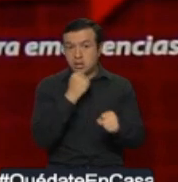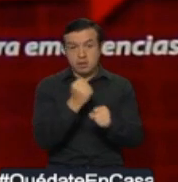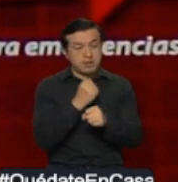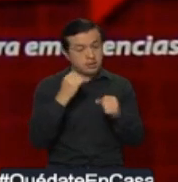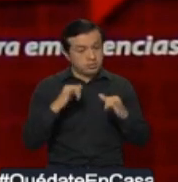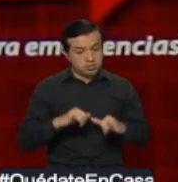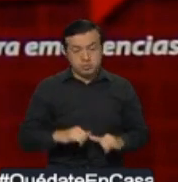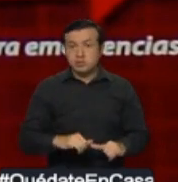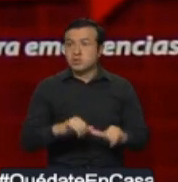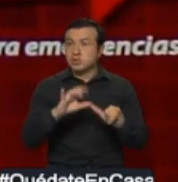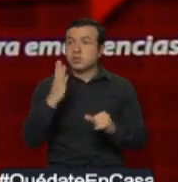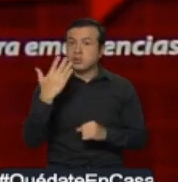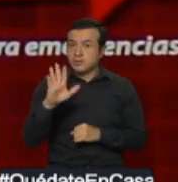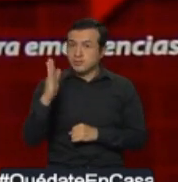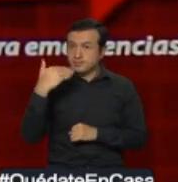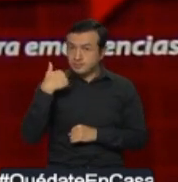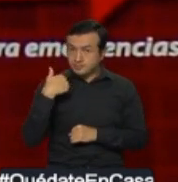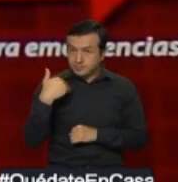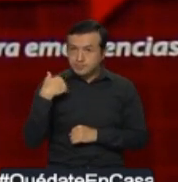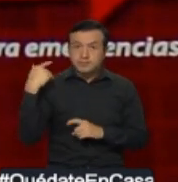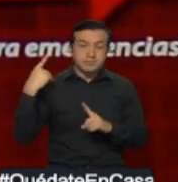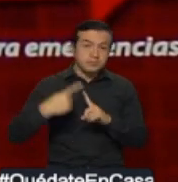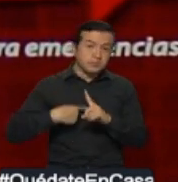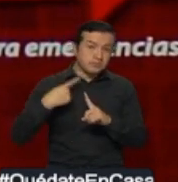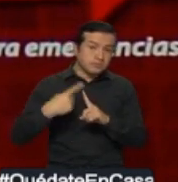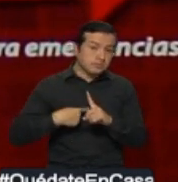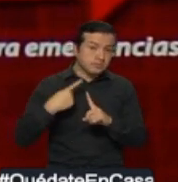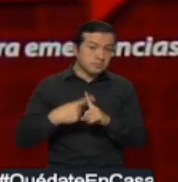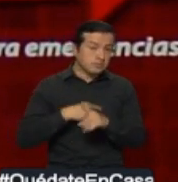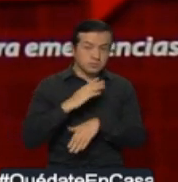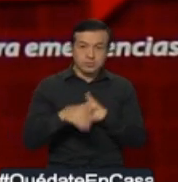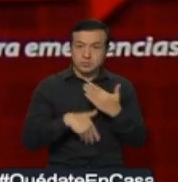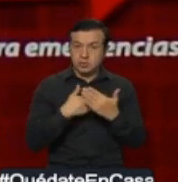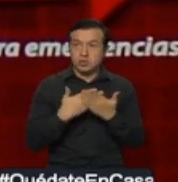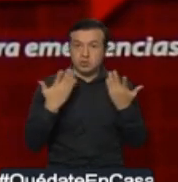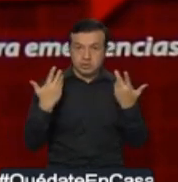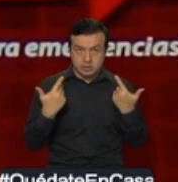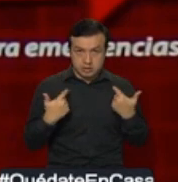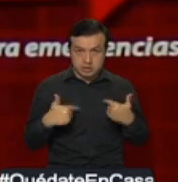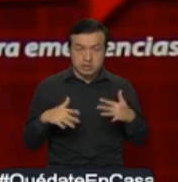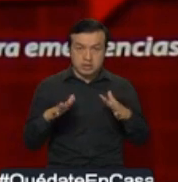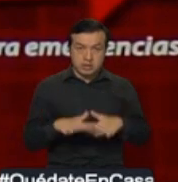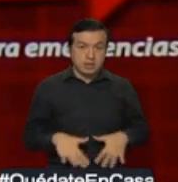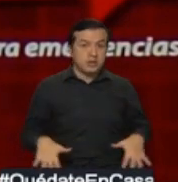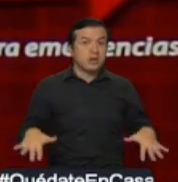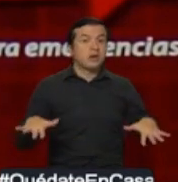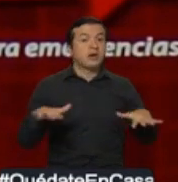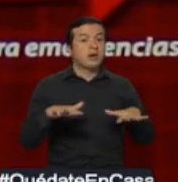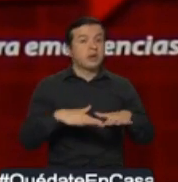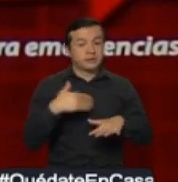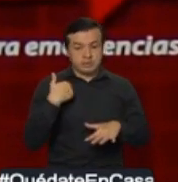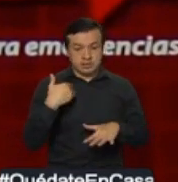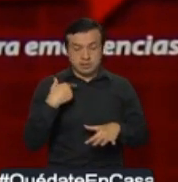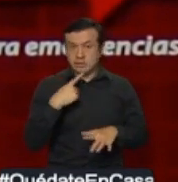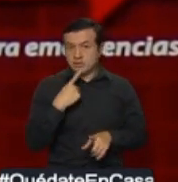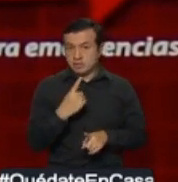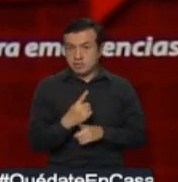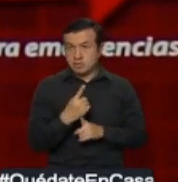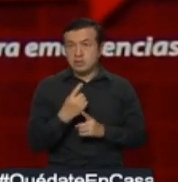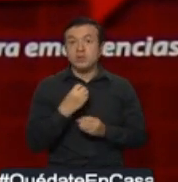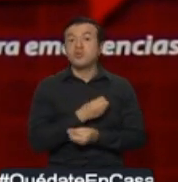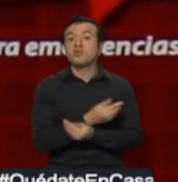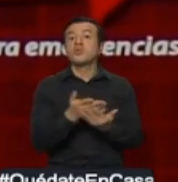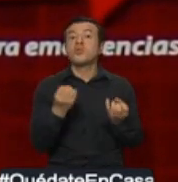funcionando. Tenemos los mercados y los supermercados, las tiendas de los barrios con productos. Se han